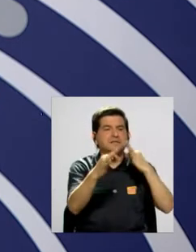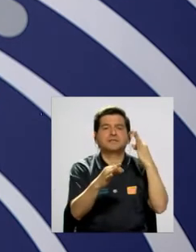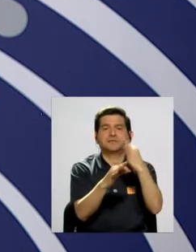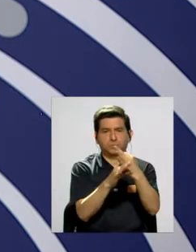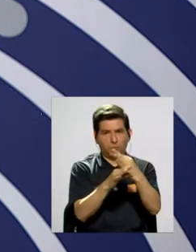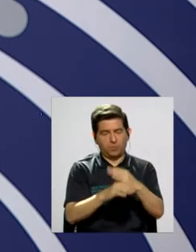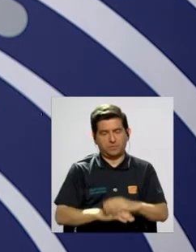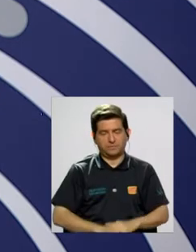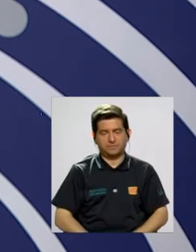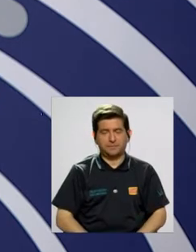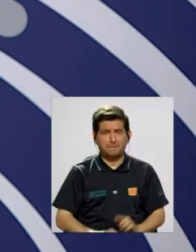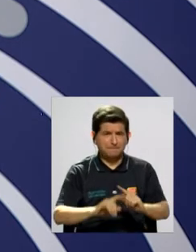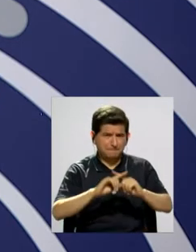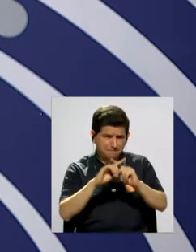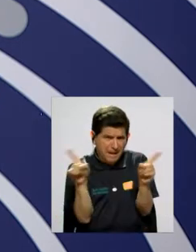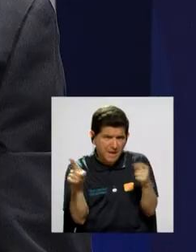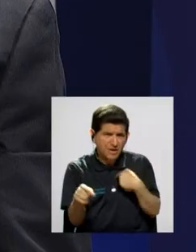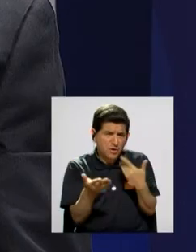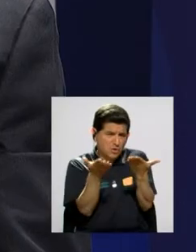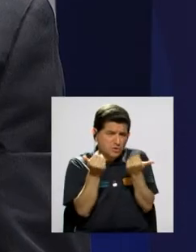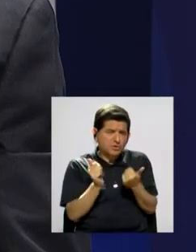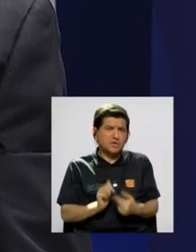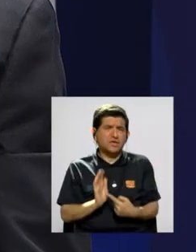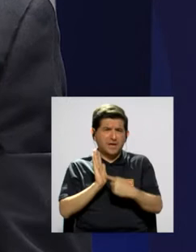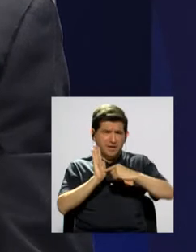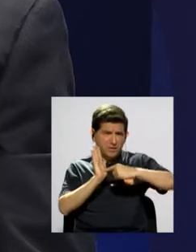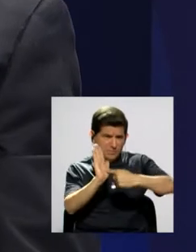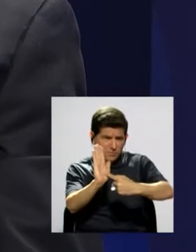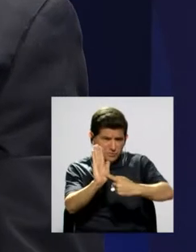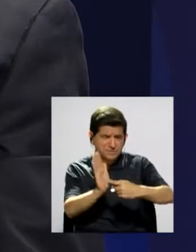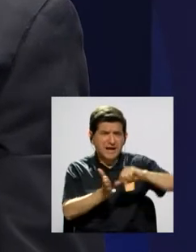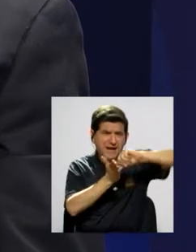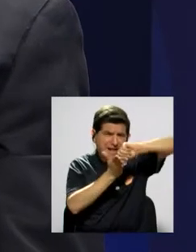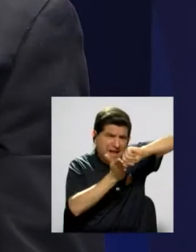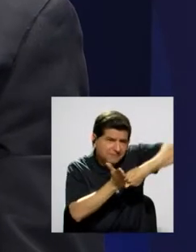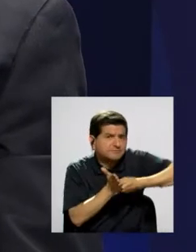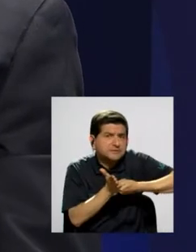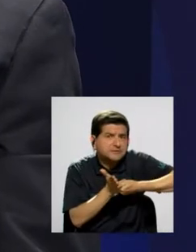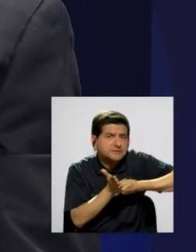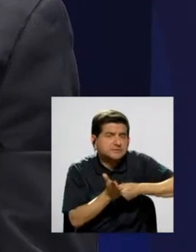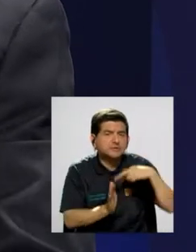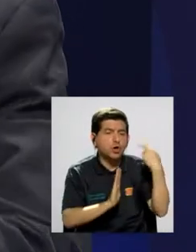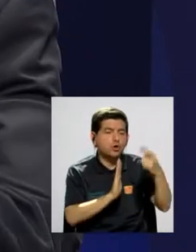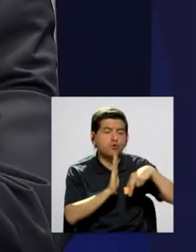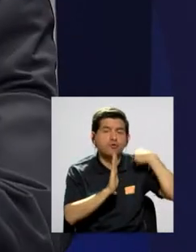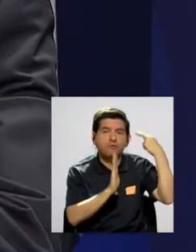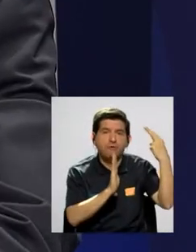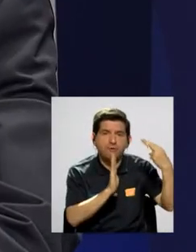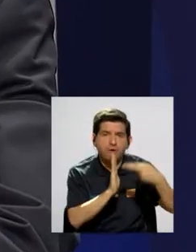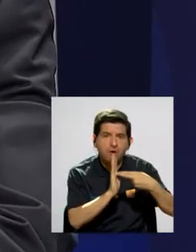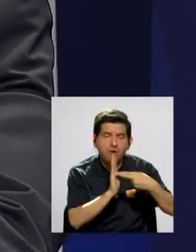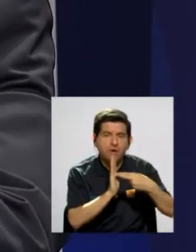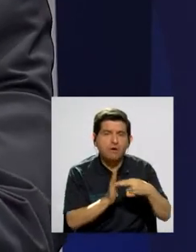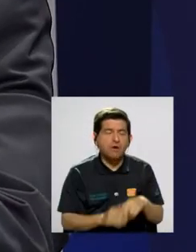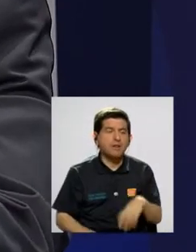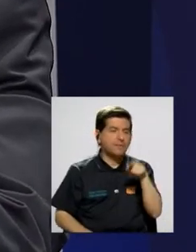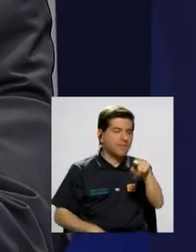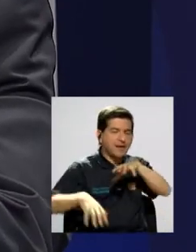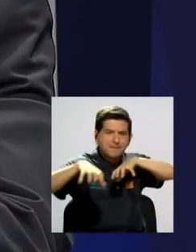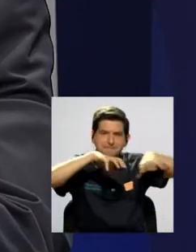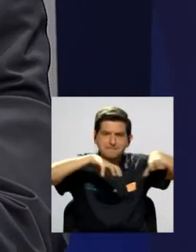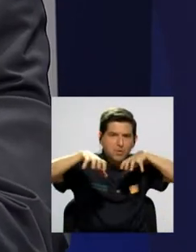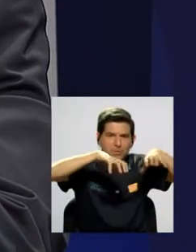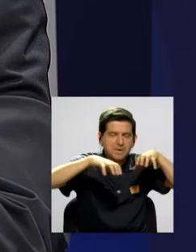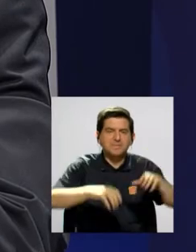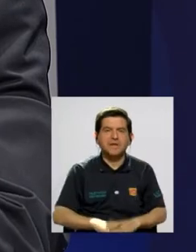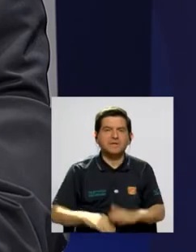dimensión. Pero por eso quería destacar lo que hemos venido subrayando, que es el papel de este tipo de movilizaciones